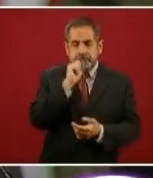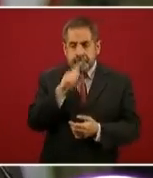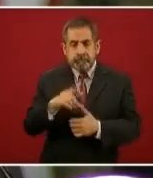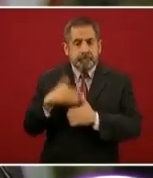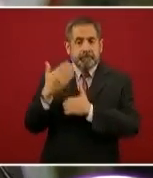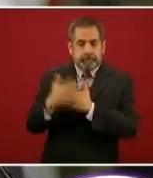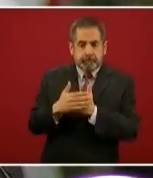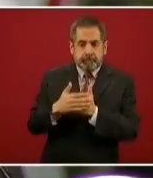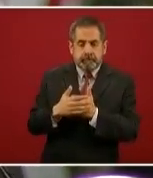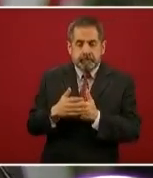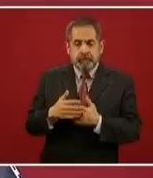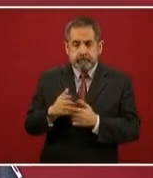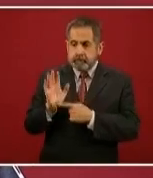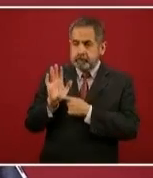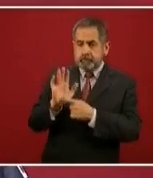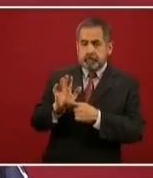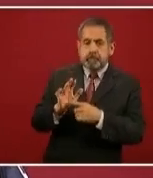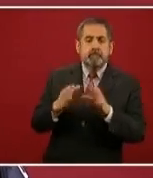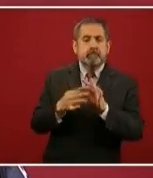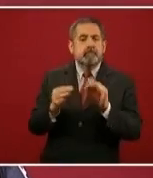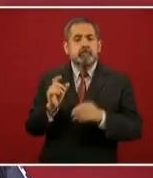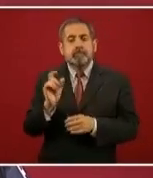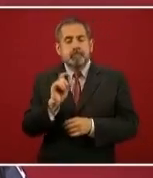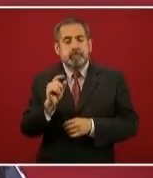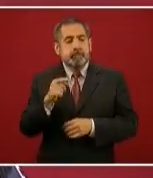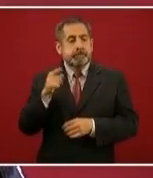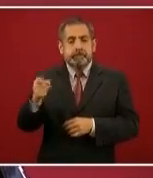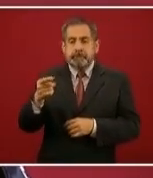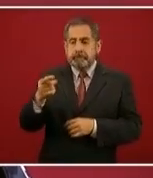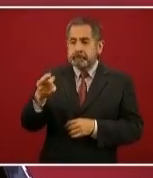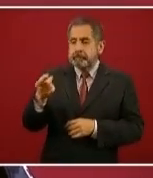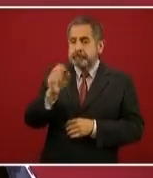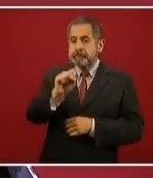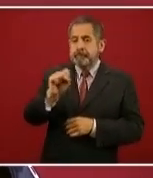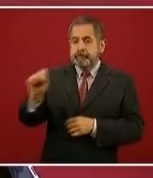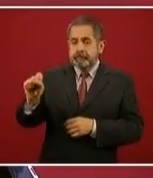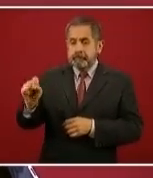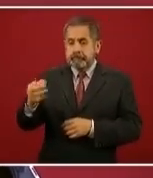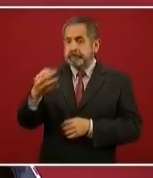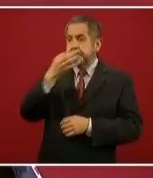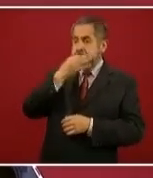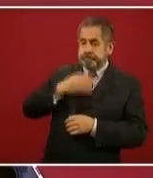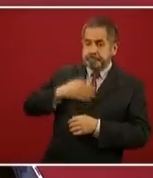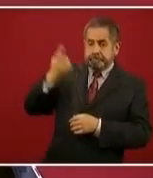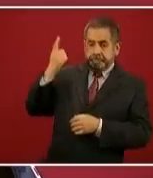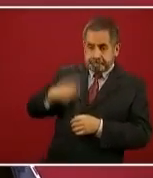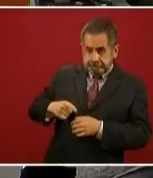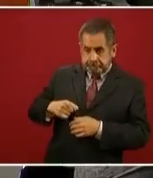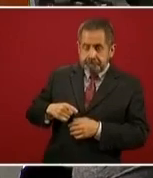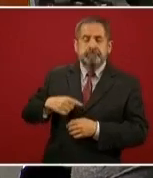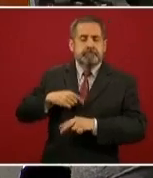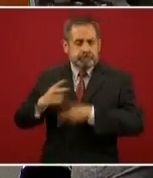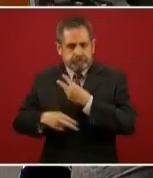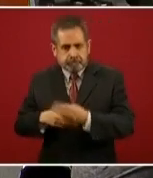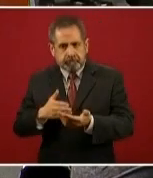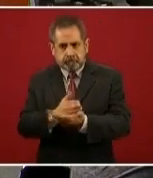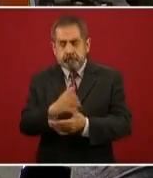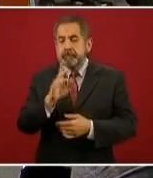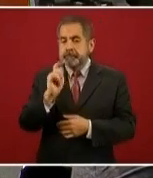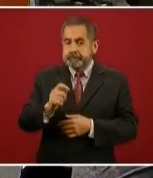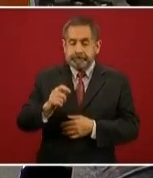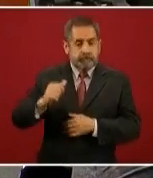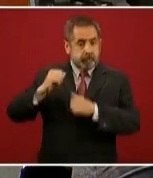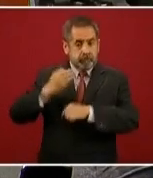etapa de apoyo que se les demostró aquí cuando la Secretaría de Salud nos lo indique, porque es necesario entender